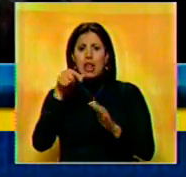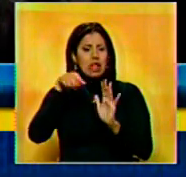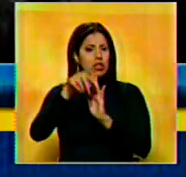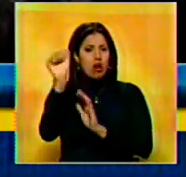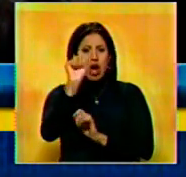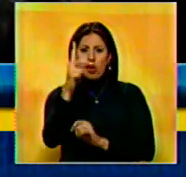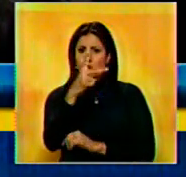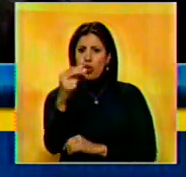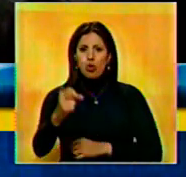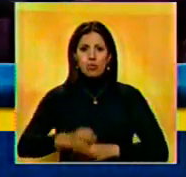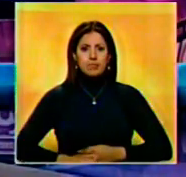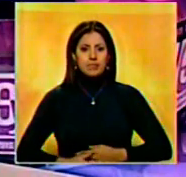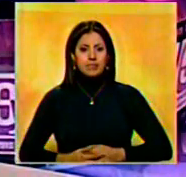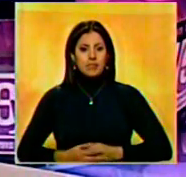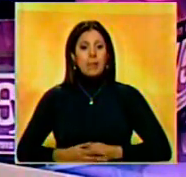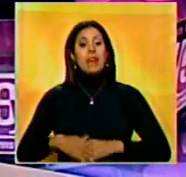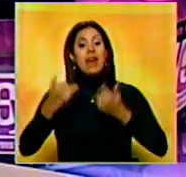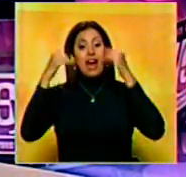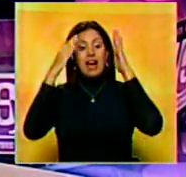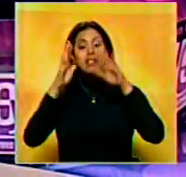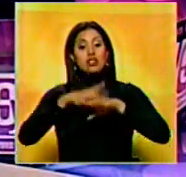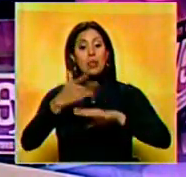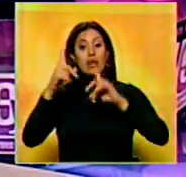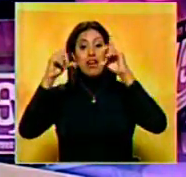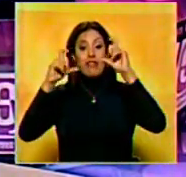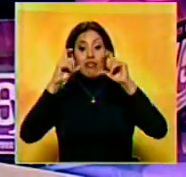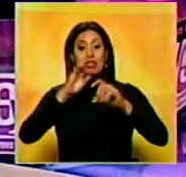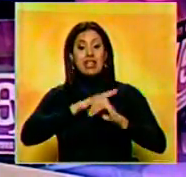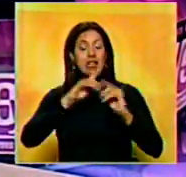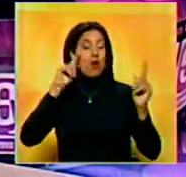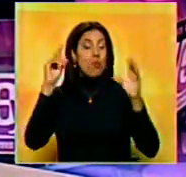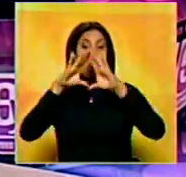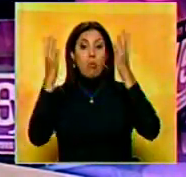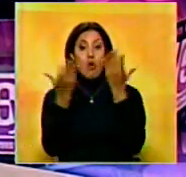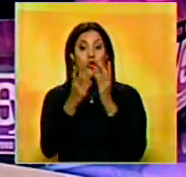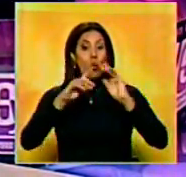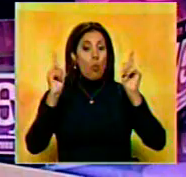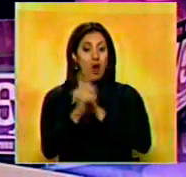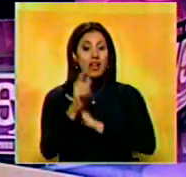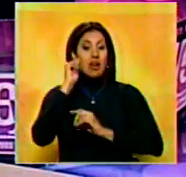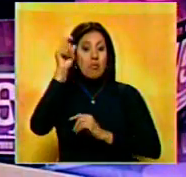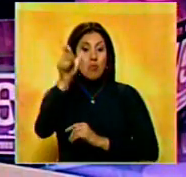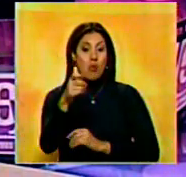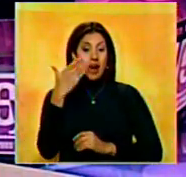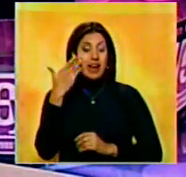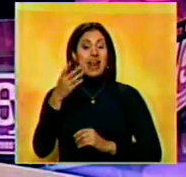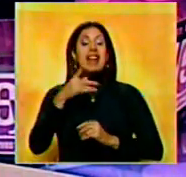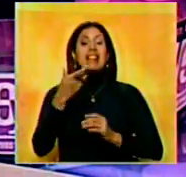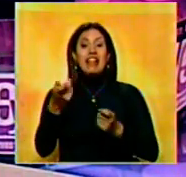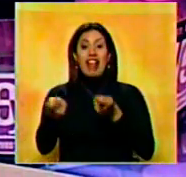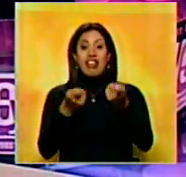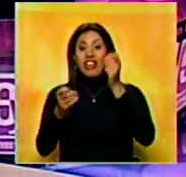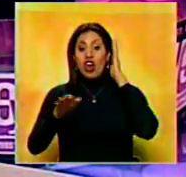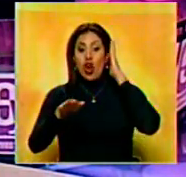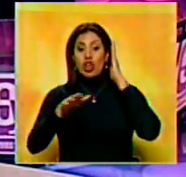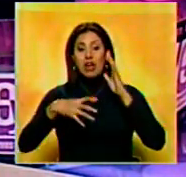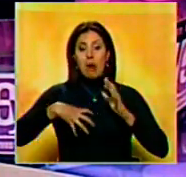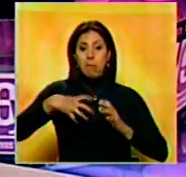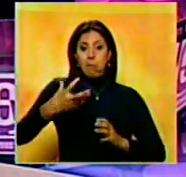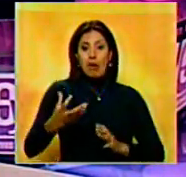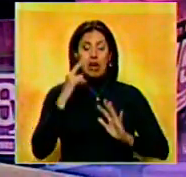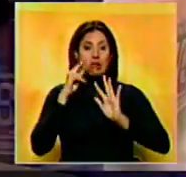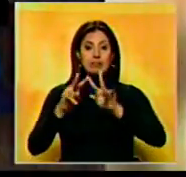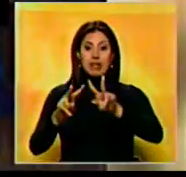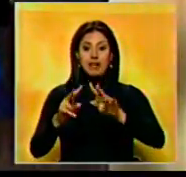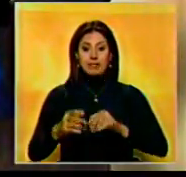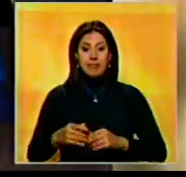Ferrari en ese momento. Y atención, porque una foto que le está dando la vuelta al mundo es la de Sofía Vergara en una discoteca con un pecho al